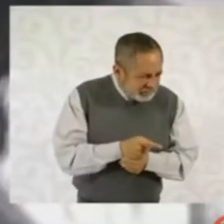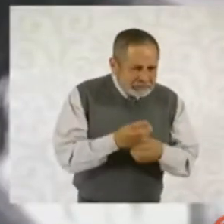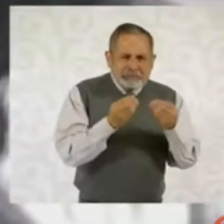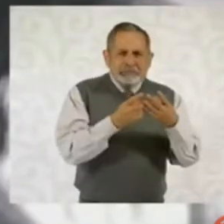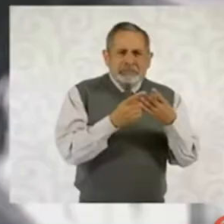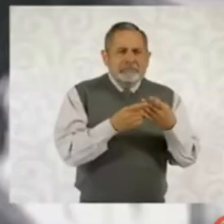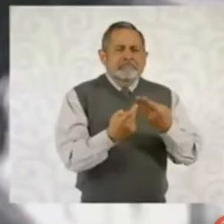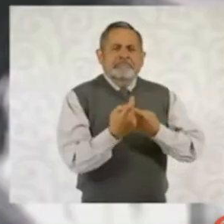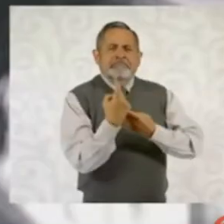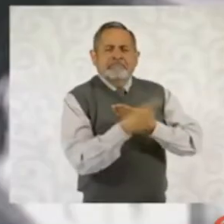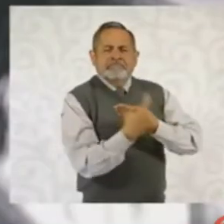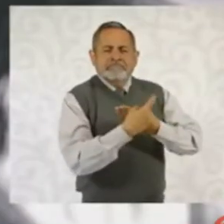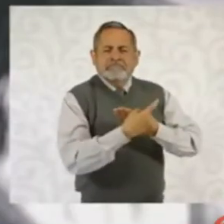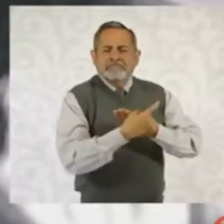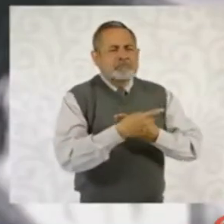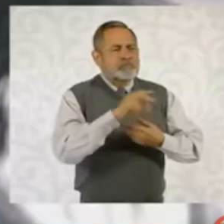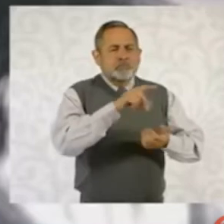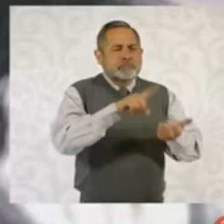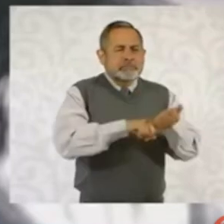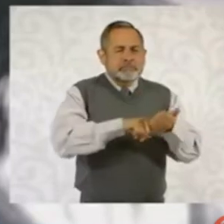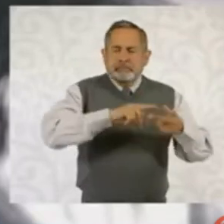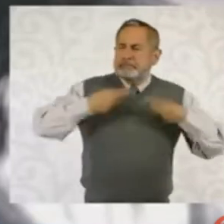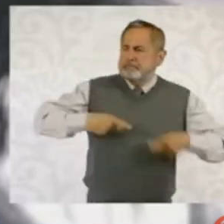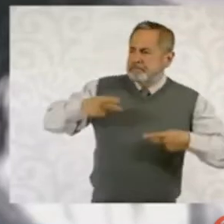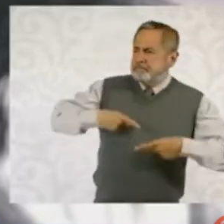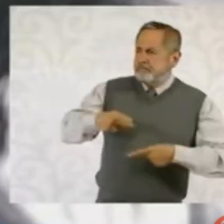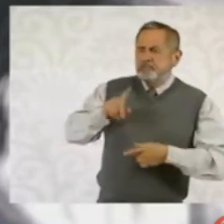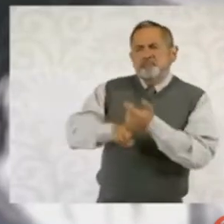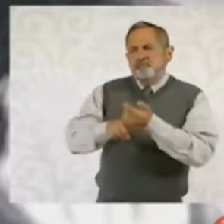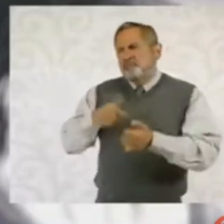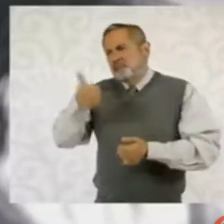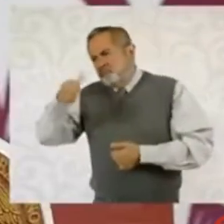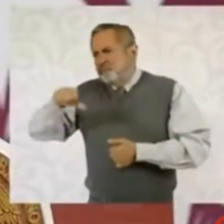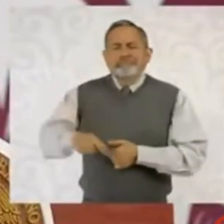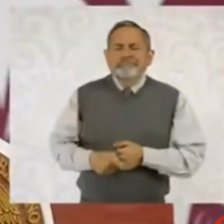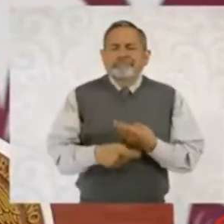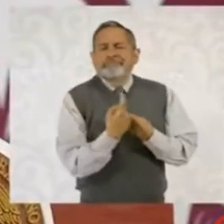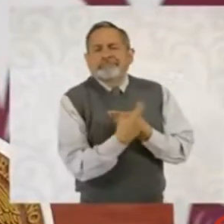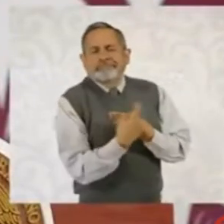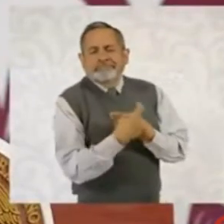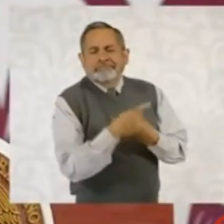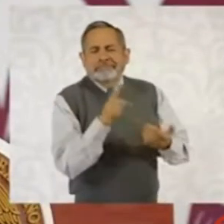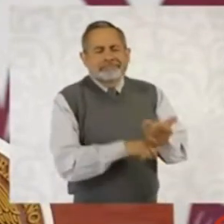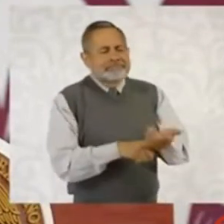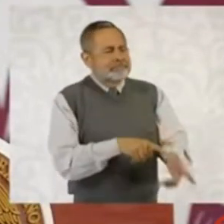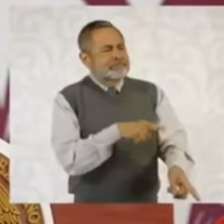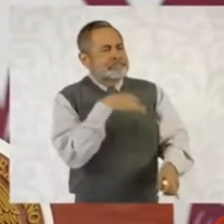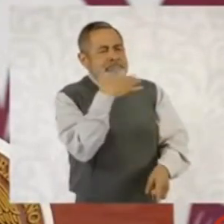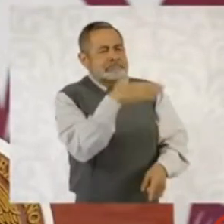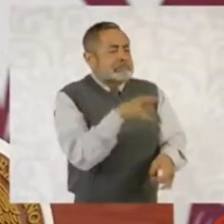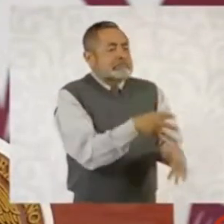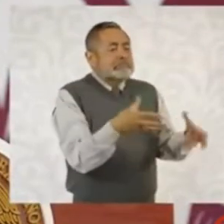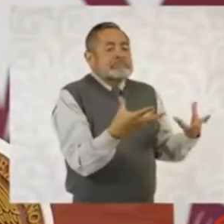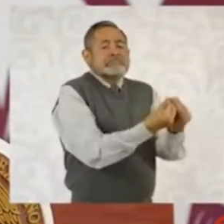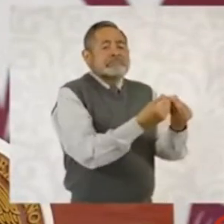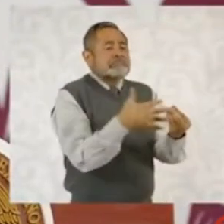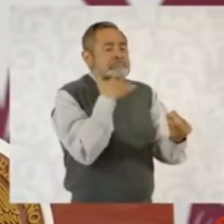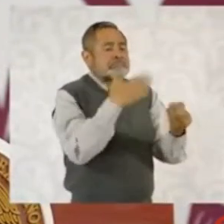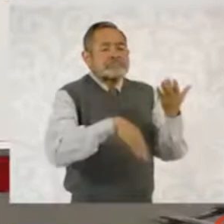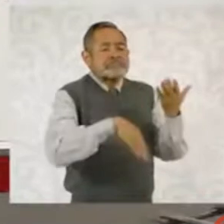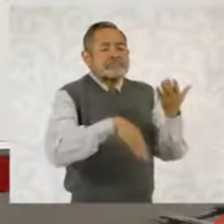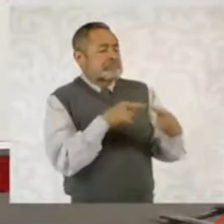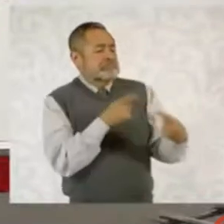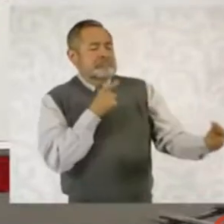de cuentas tipo bots de la oposición. Vamos a ver por qué están relacionadas justamente con la oposición.